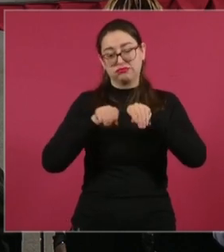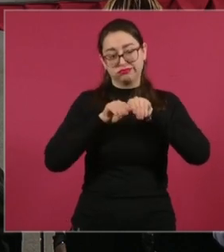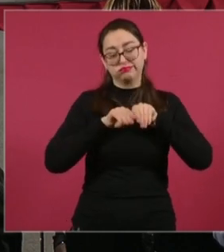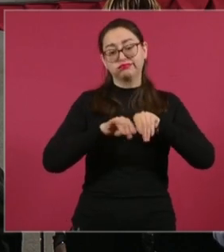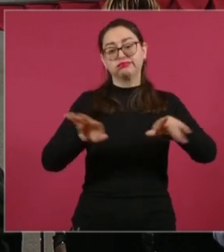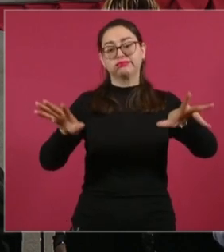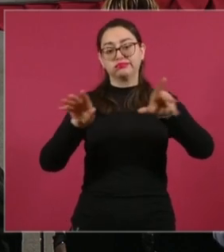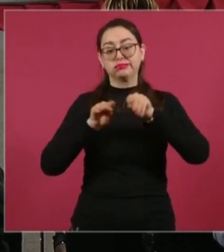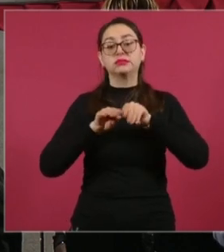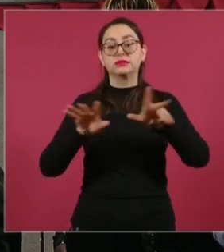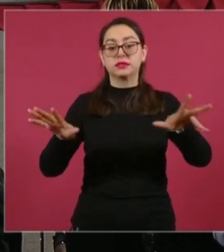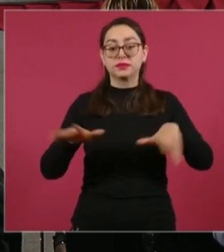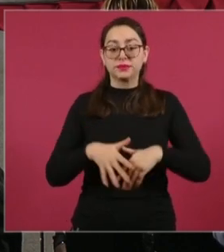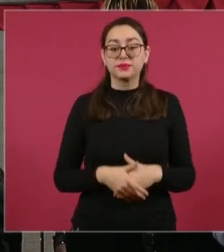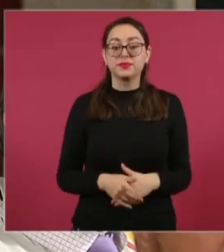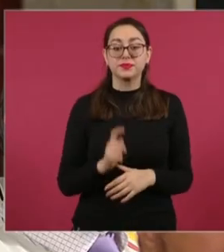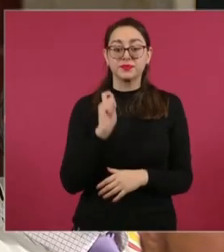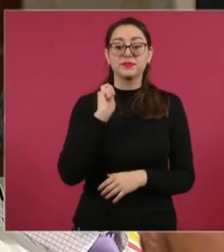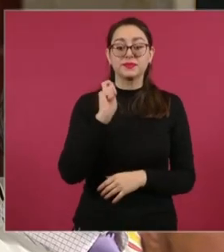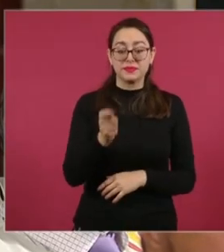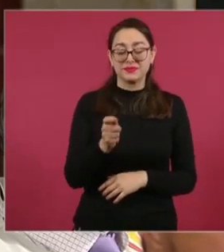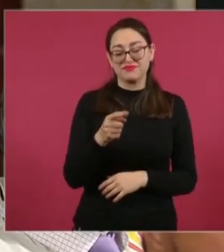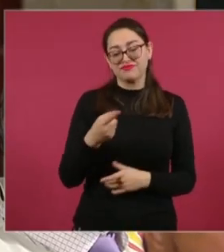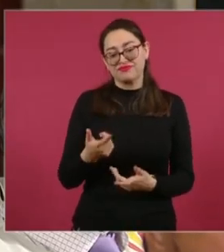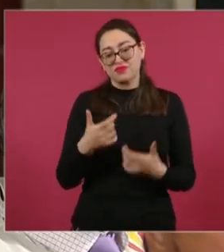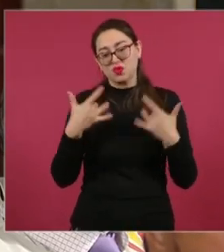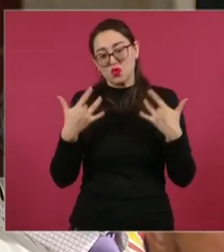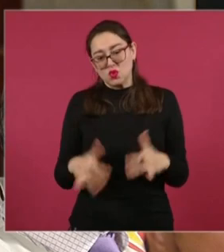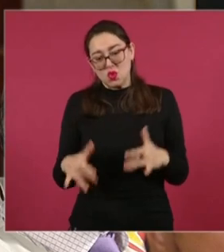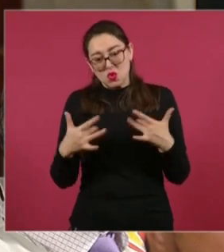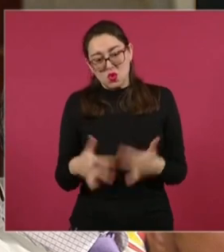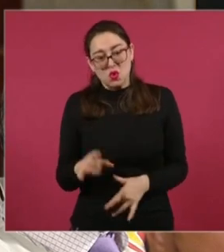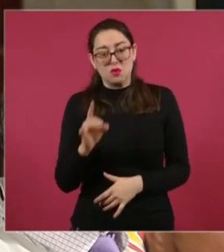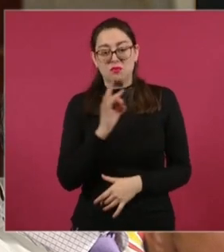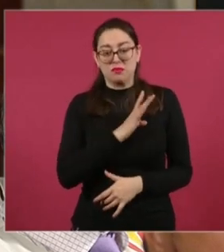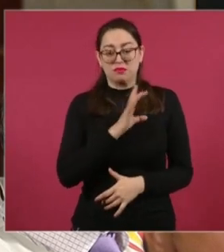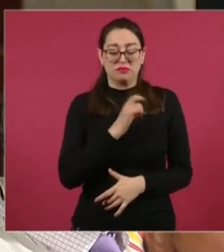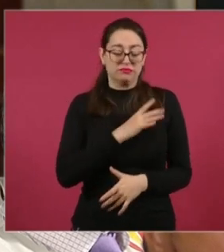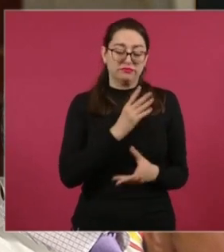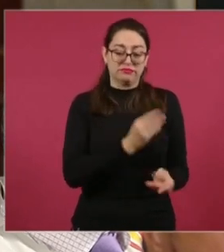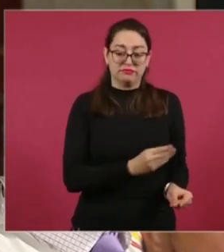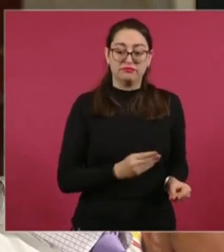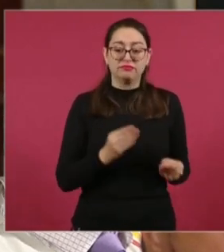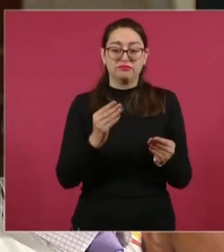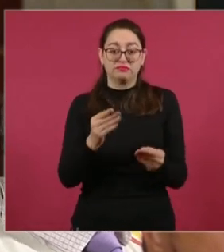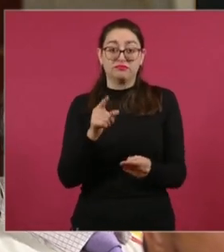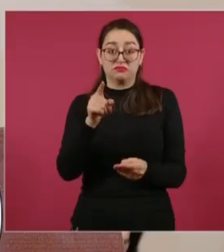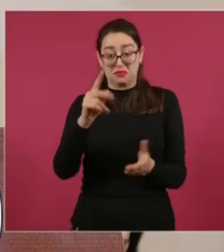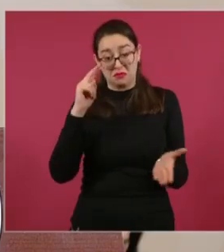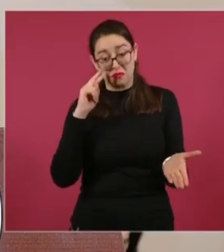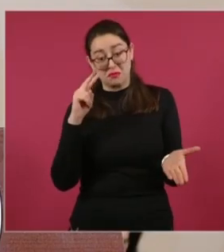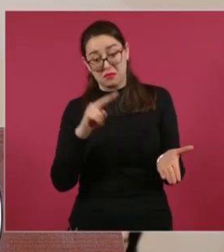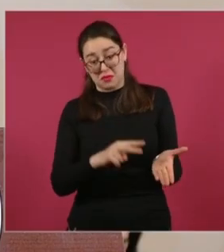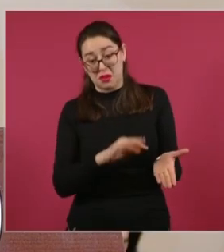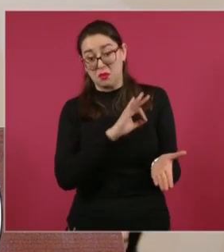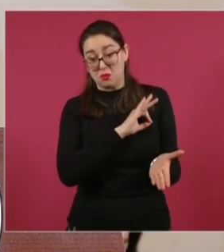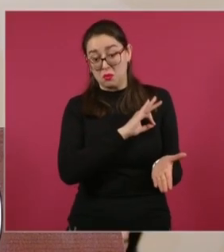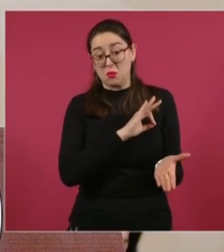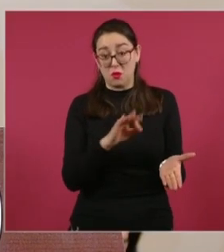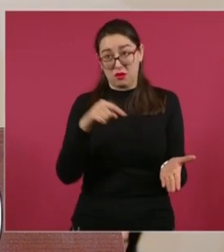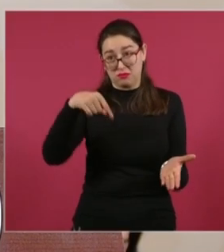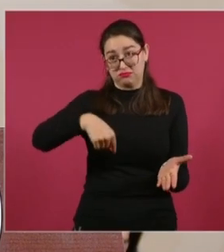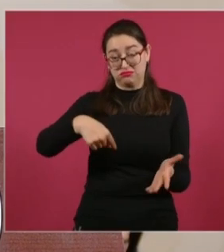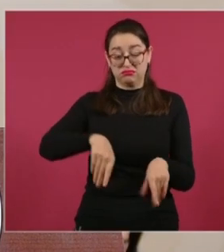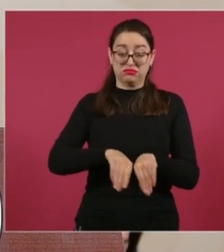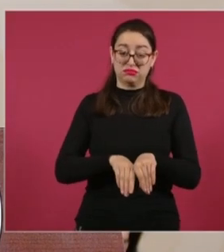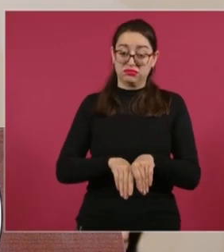titula La ambición provoca miedo y dolor. Me pidieron entregárselo con la esperanza de que usted lo vea y pueda mostrarlo